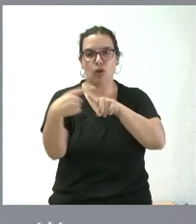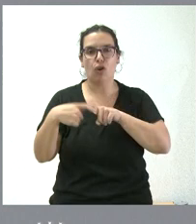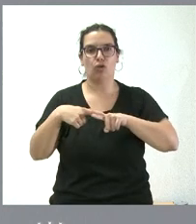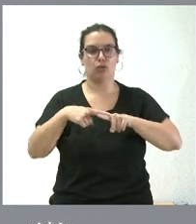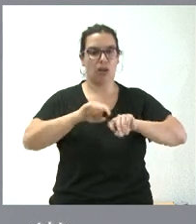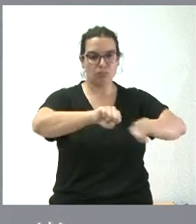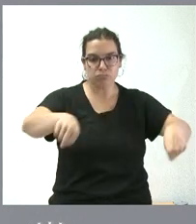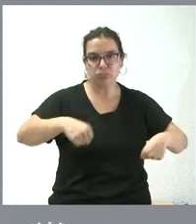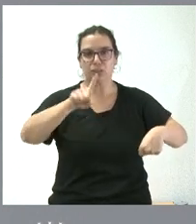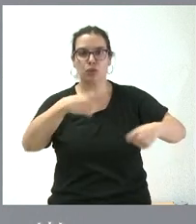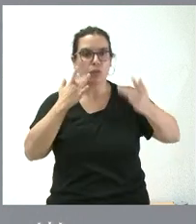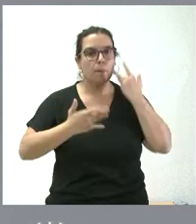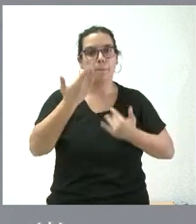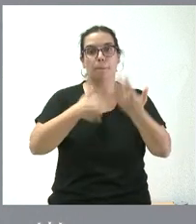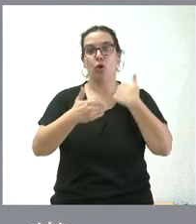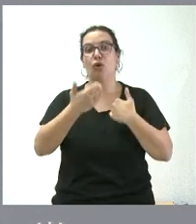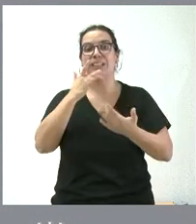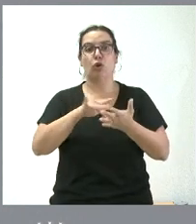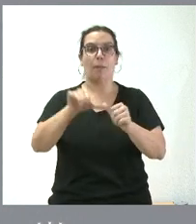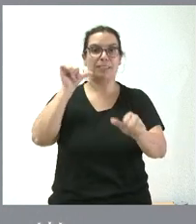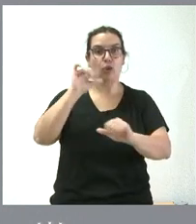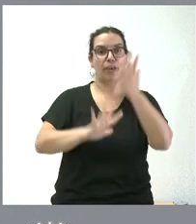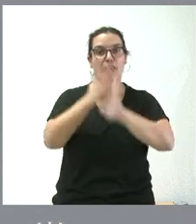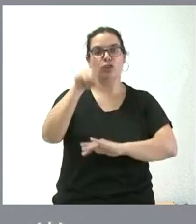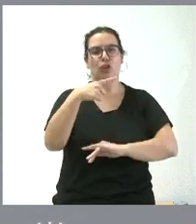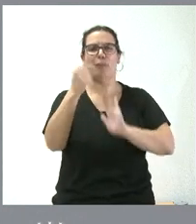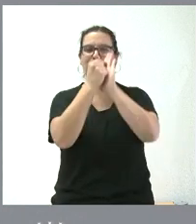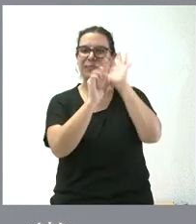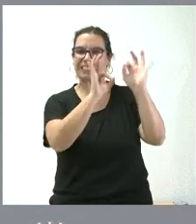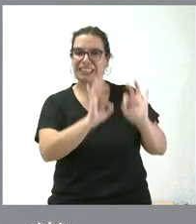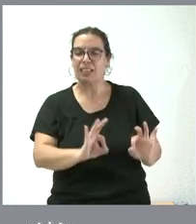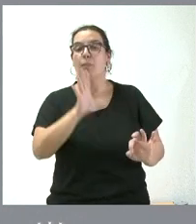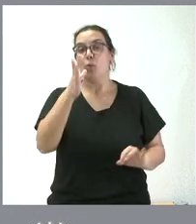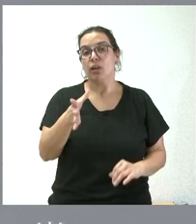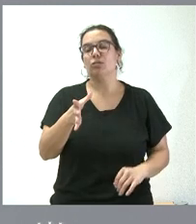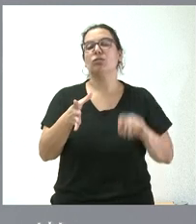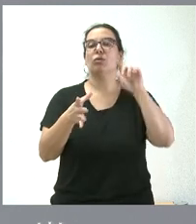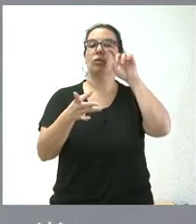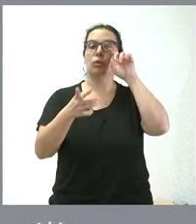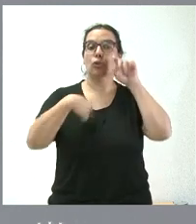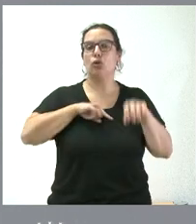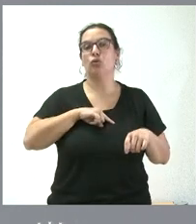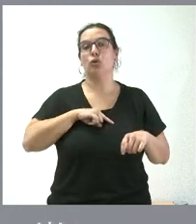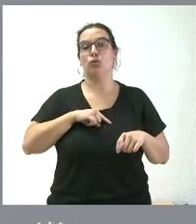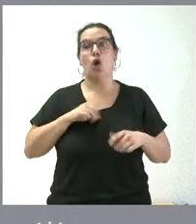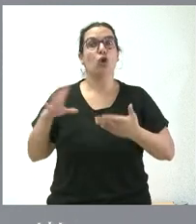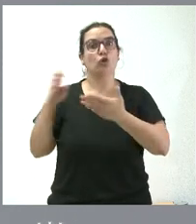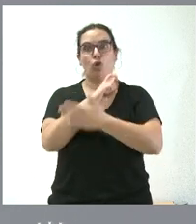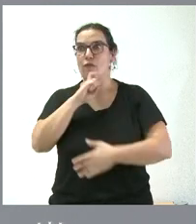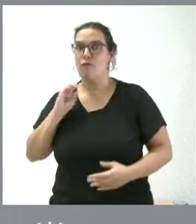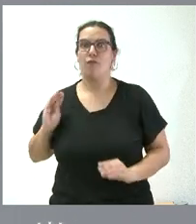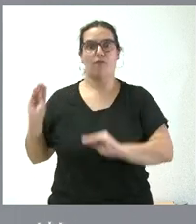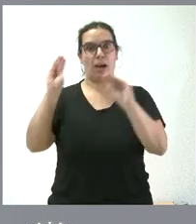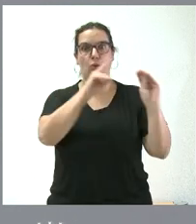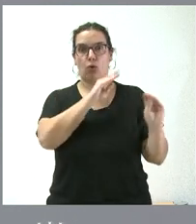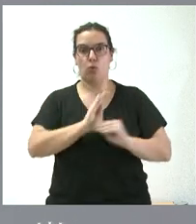pasado ha habido algún tipo de incendios y nuestra idea lógicamente con ese tipo de actuaciones es poner en valor todas las masas forestales que sean apreciadas